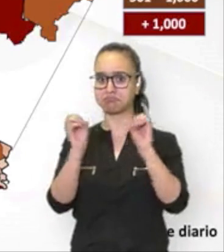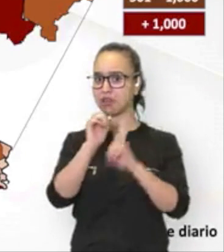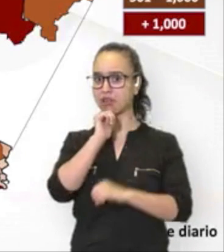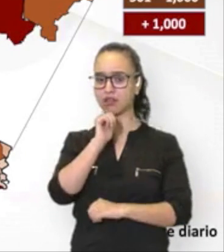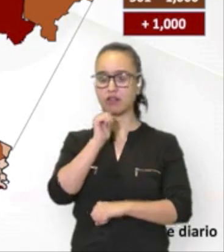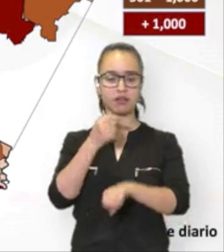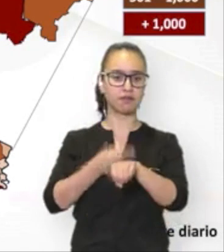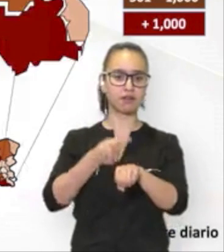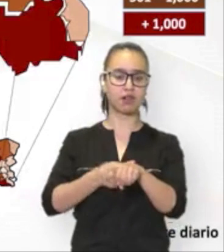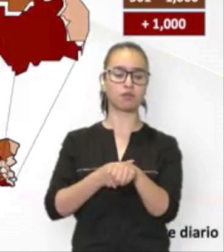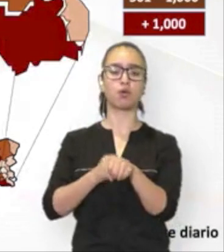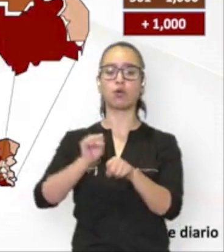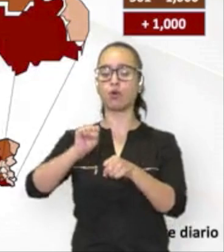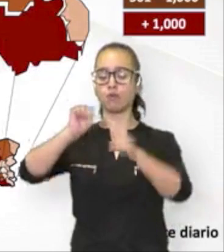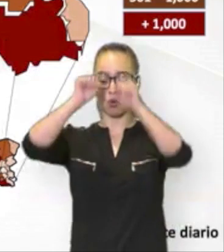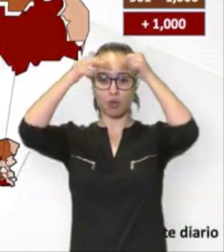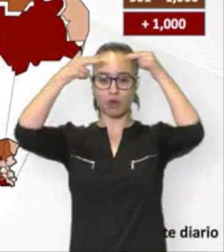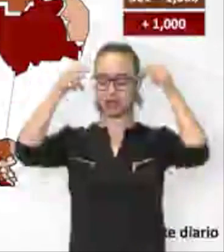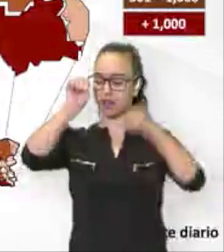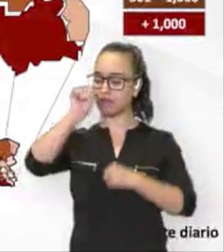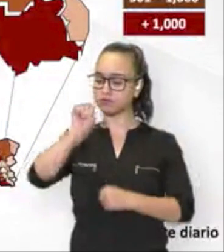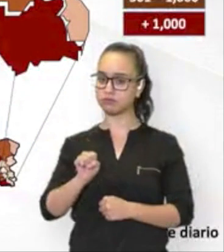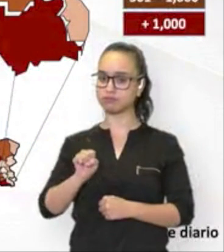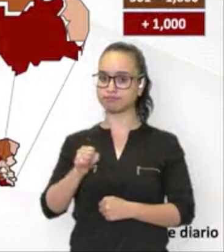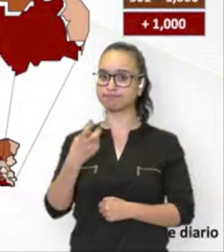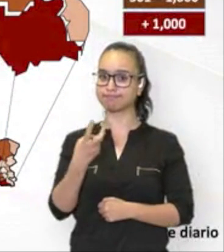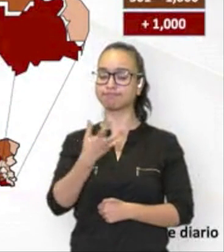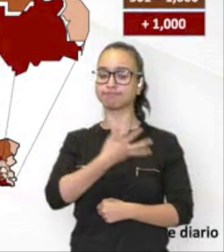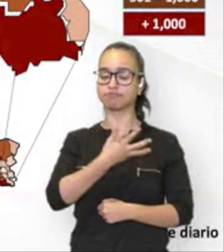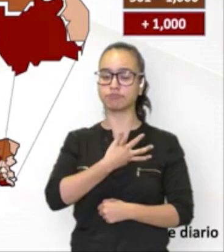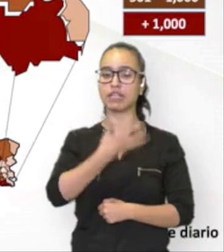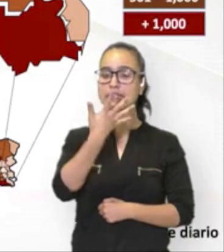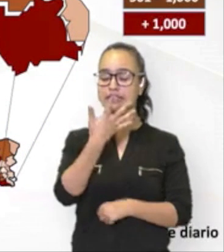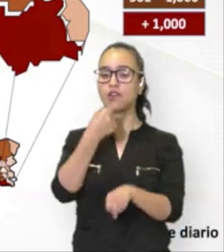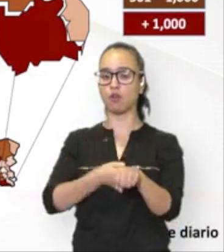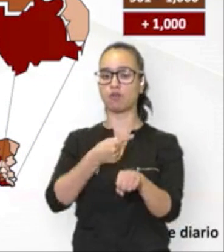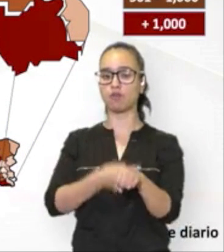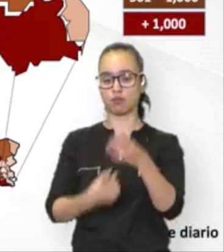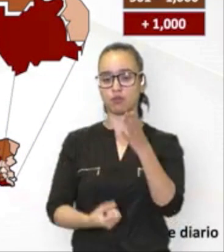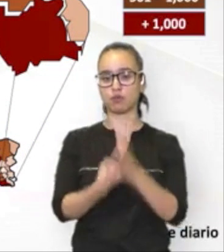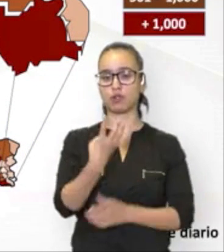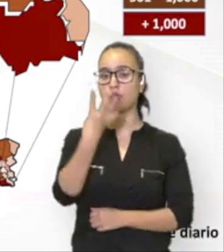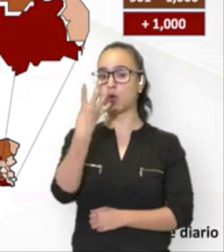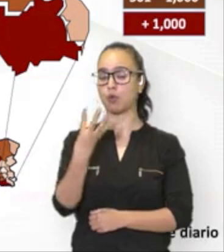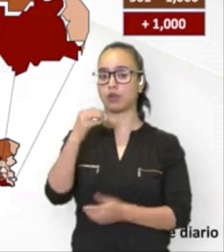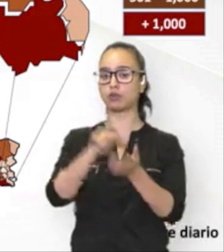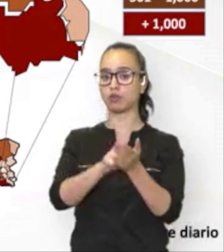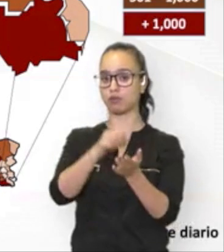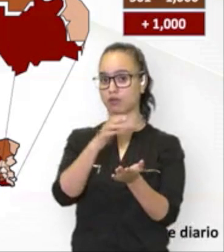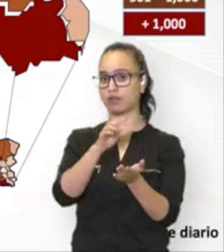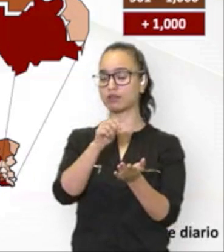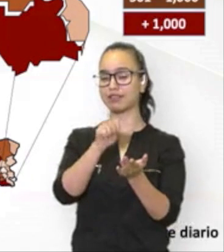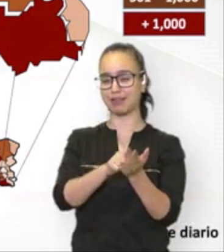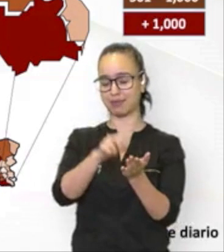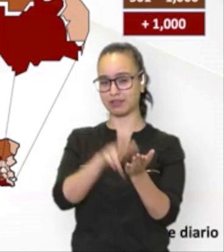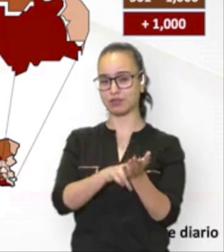en la zona de la huasteca sur estamos teniendo aquí sí un incremento de cinco casos cuatro en el municipio de tamazunchale uno en